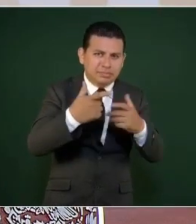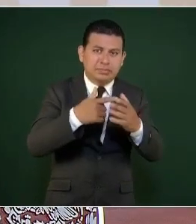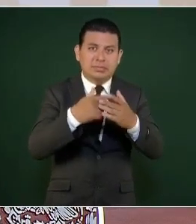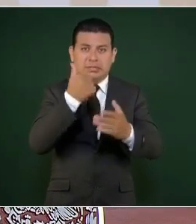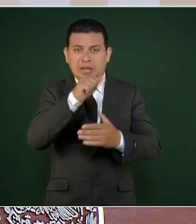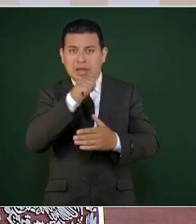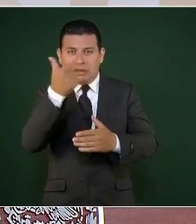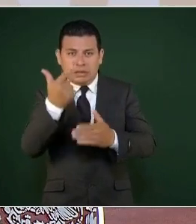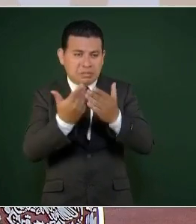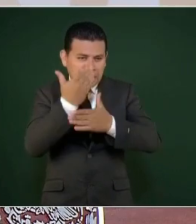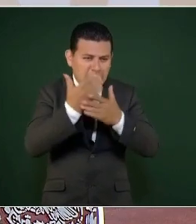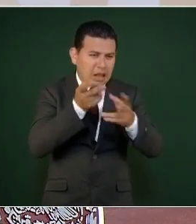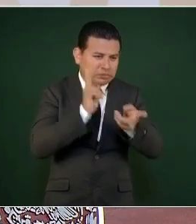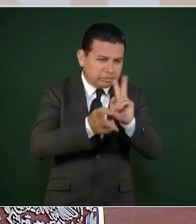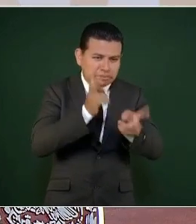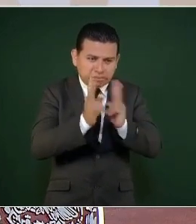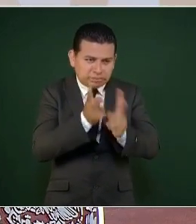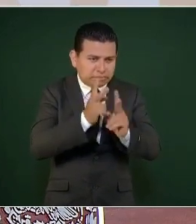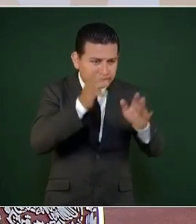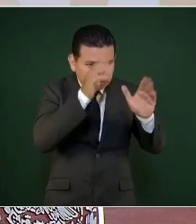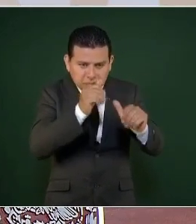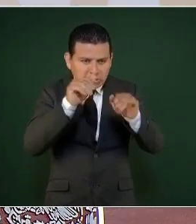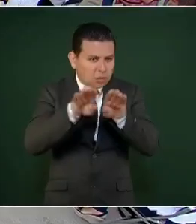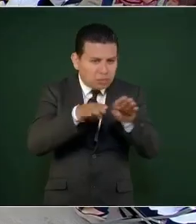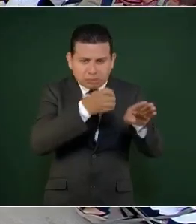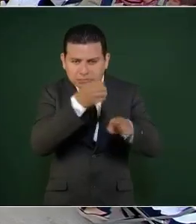6 a 7 de la mañana.